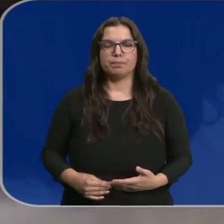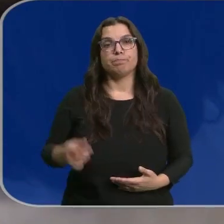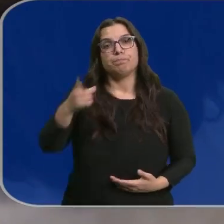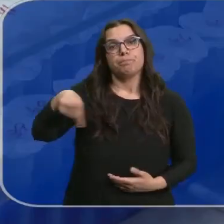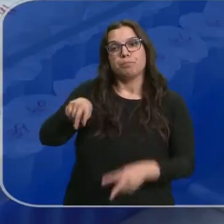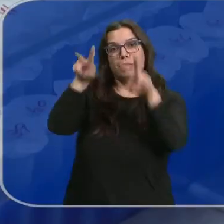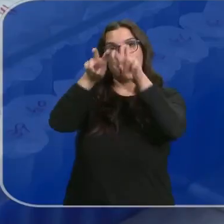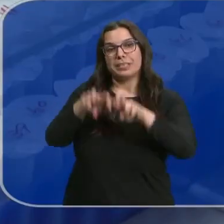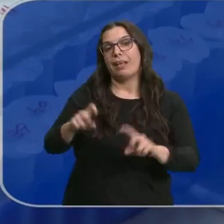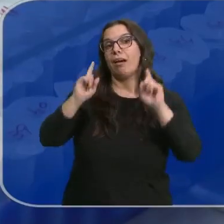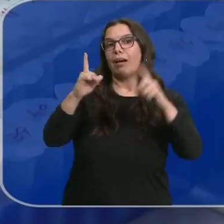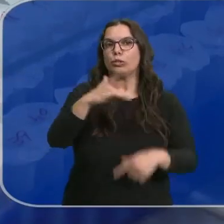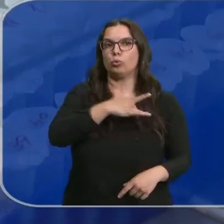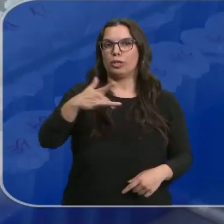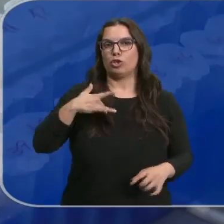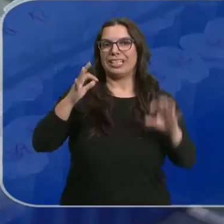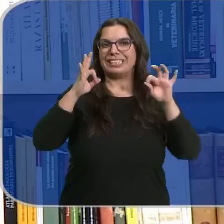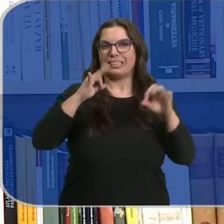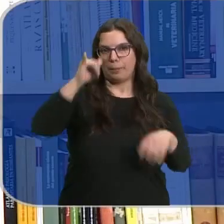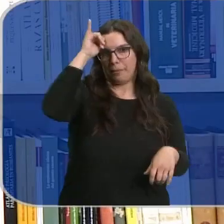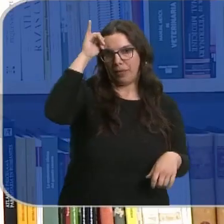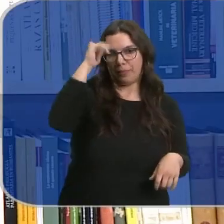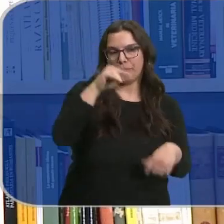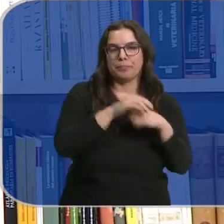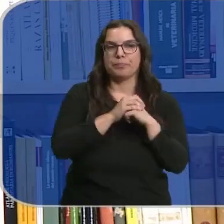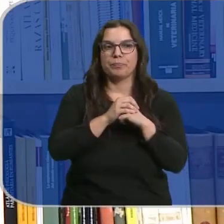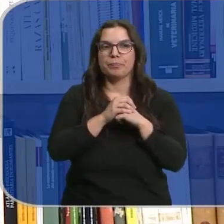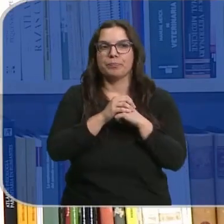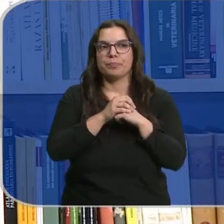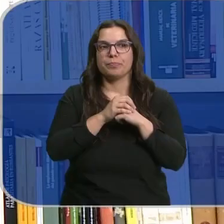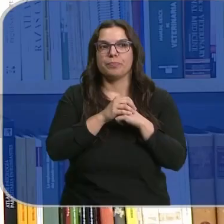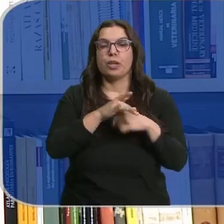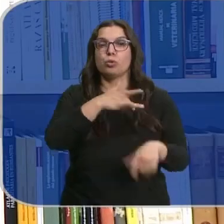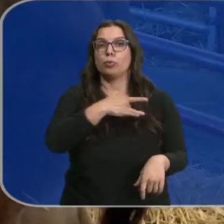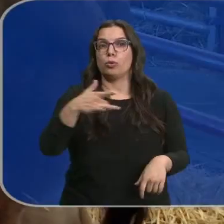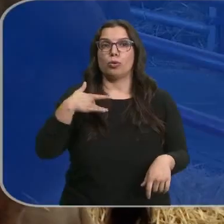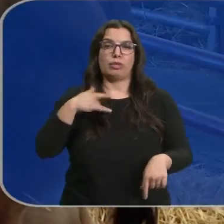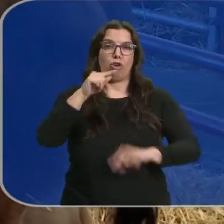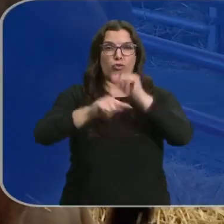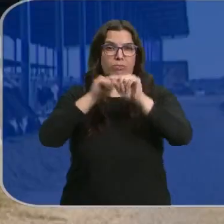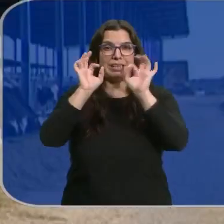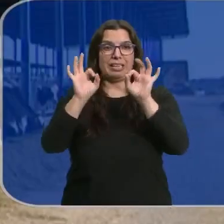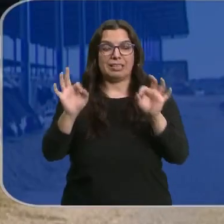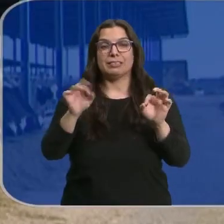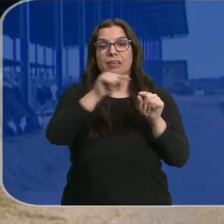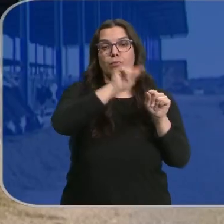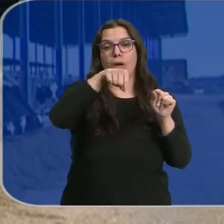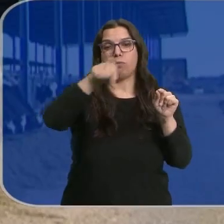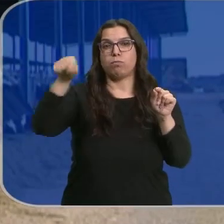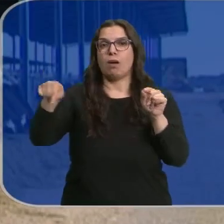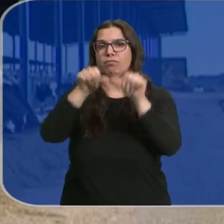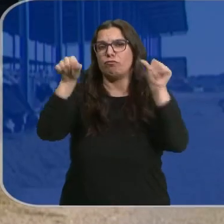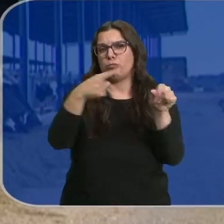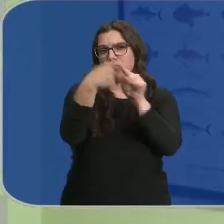Están investigando los casos de tuberculosis bovina. Pues la tuberculosis es una enfermedad infectocontagiosa. Las reses se contagian de